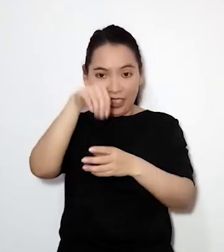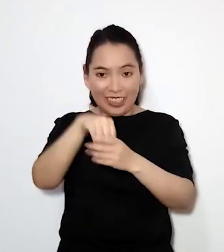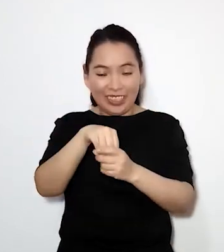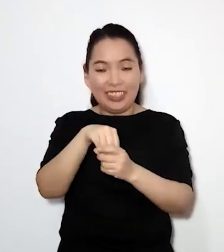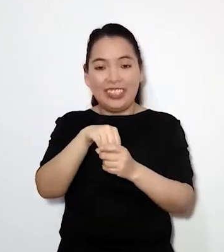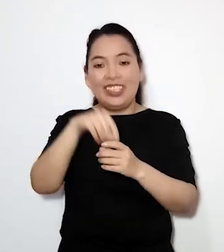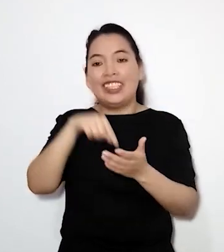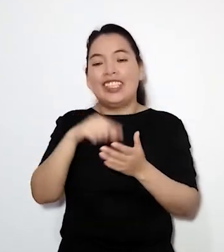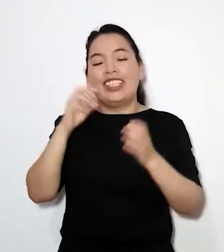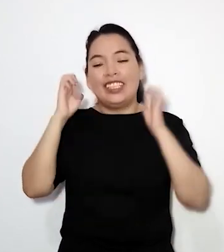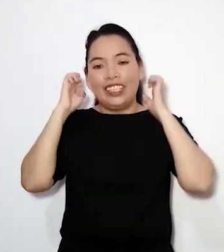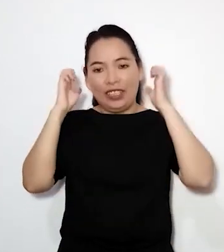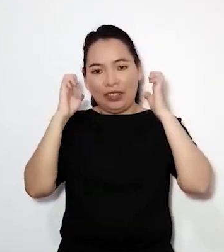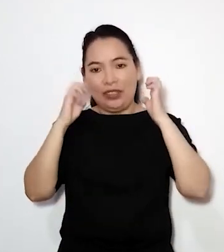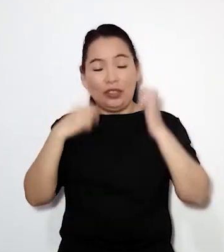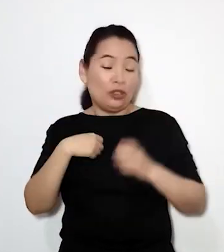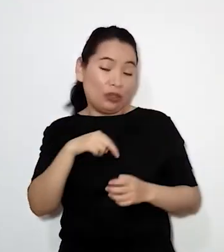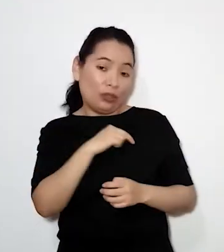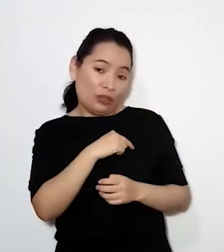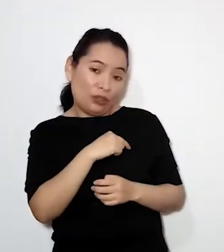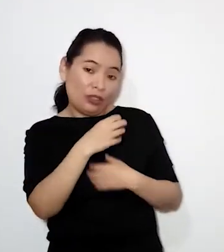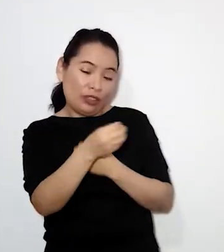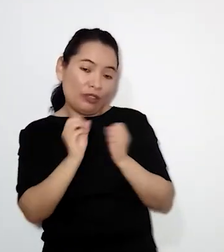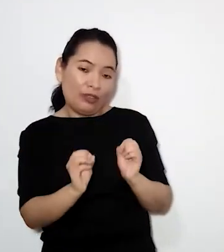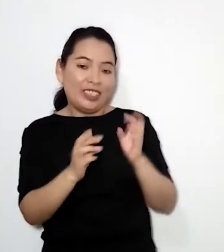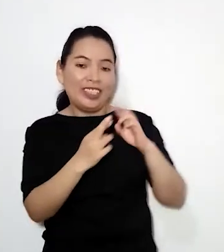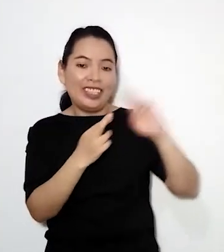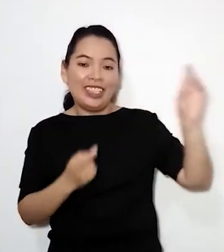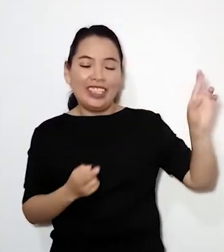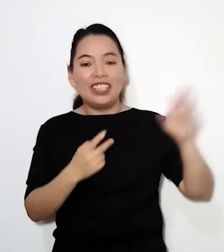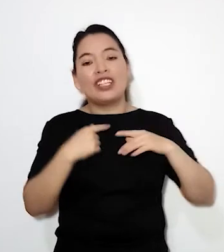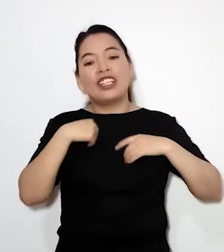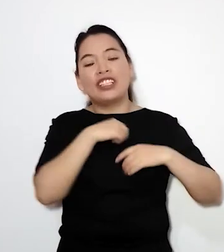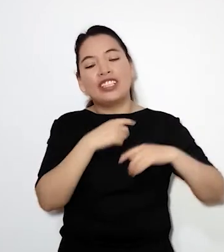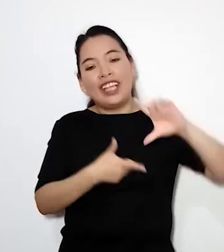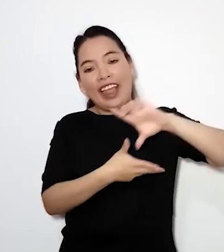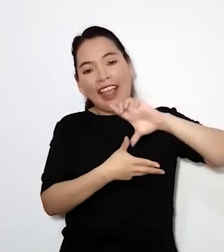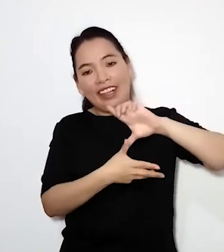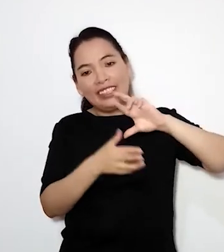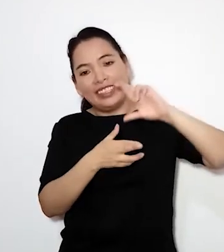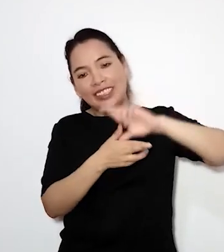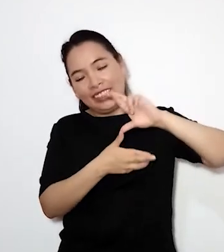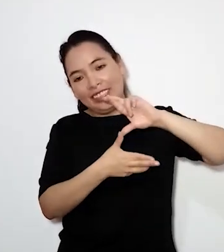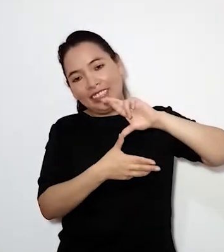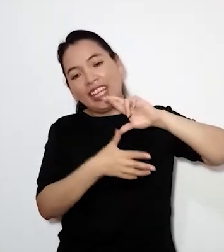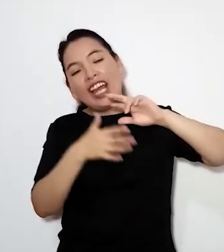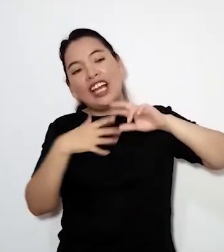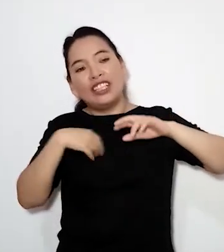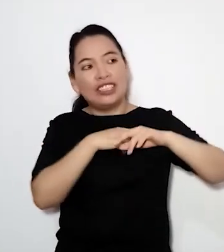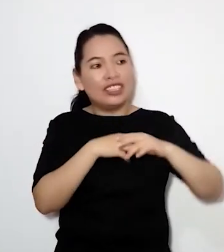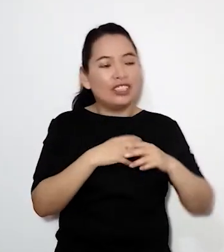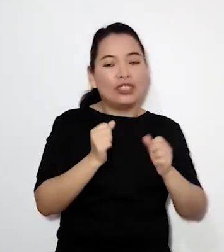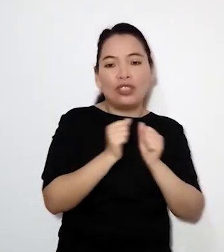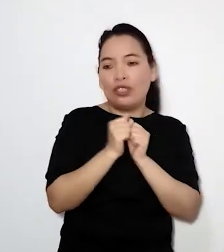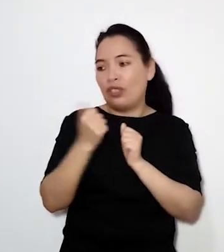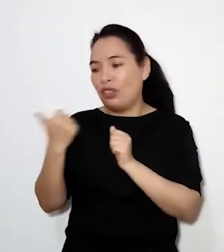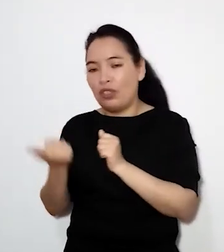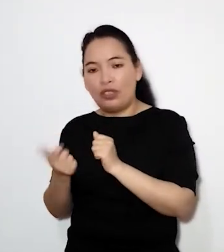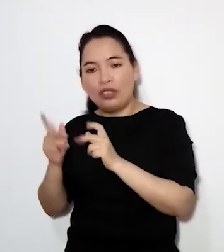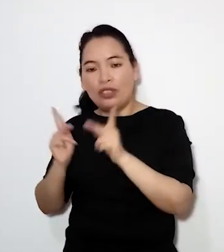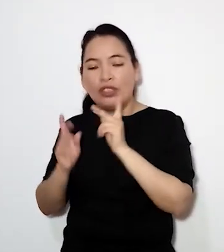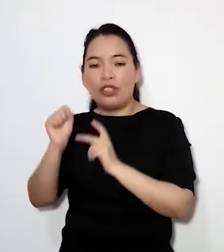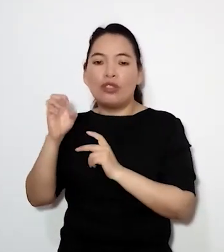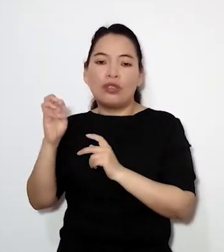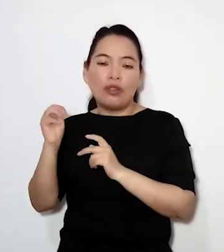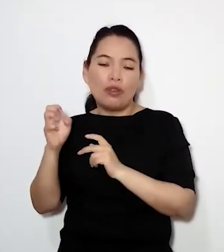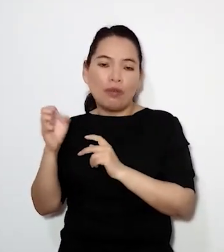Oficina Regional de América Latina y el Caribe, junto con SUMA y junto con la Oficina del GEM, estamos realizando